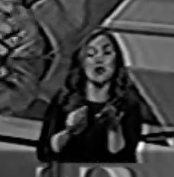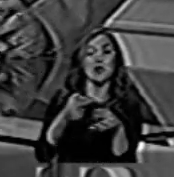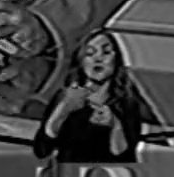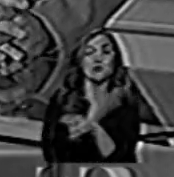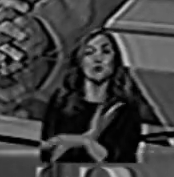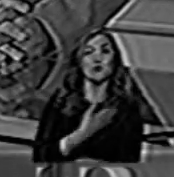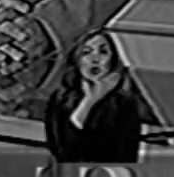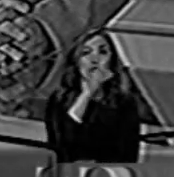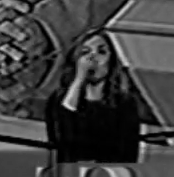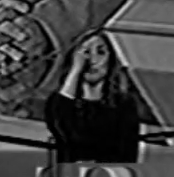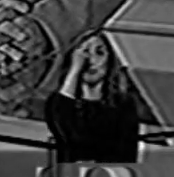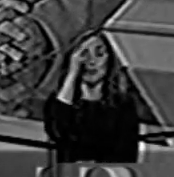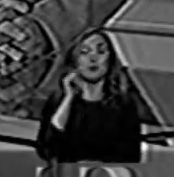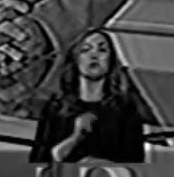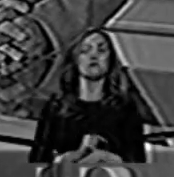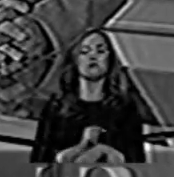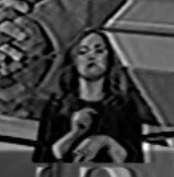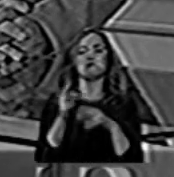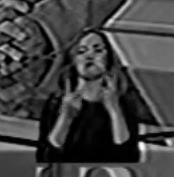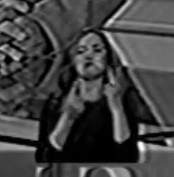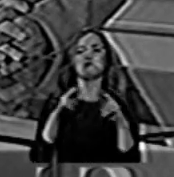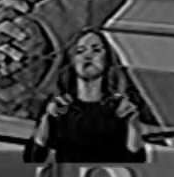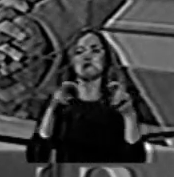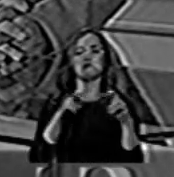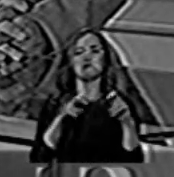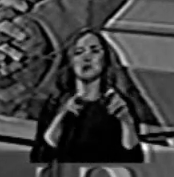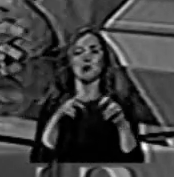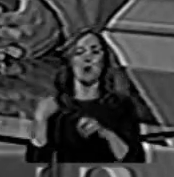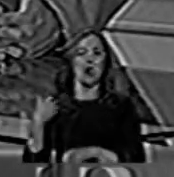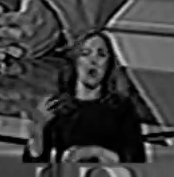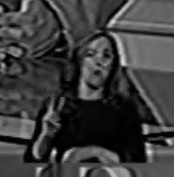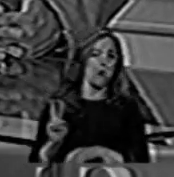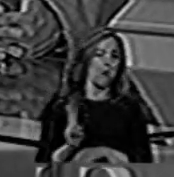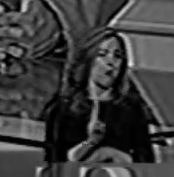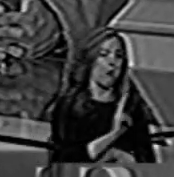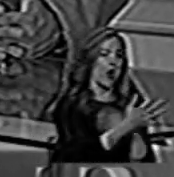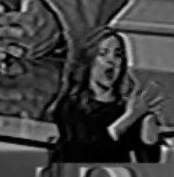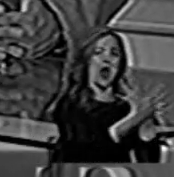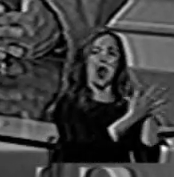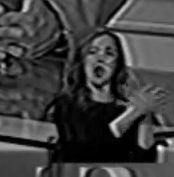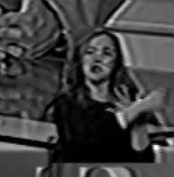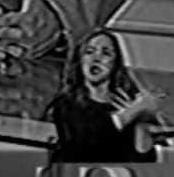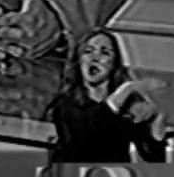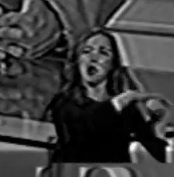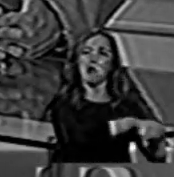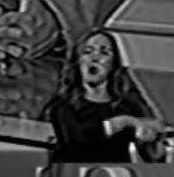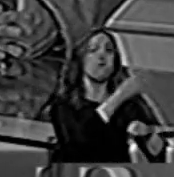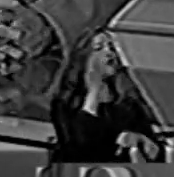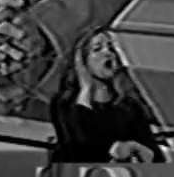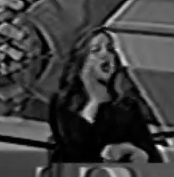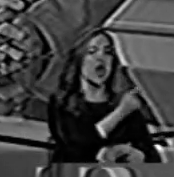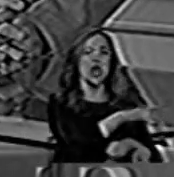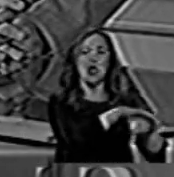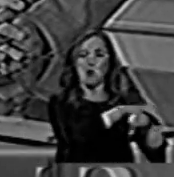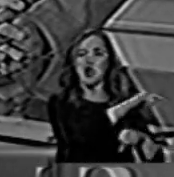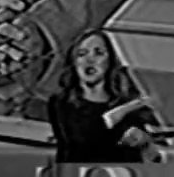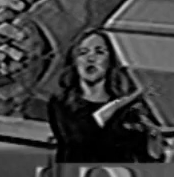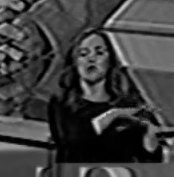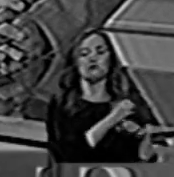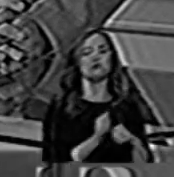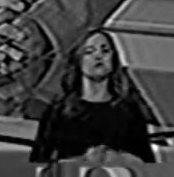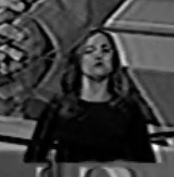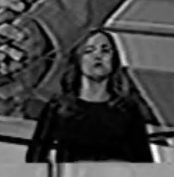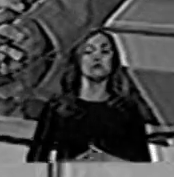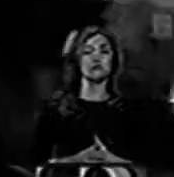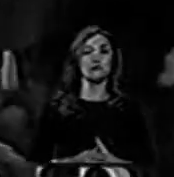Cadena, a la procesada Diana Falcón en prisión. Esto mientras en la Asamblea se debate la posible sanción para la legisladora.